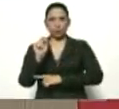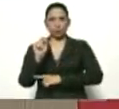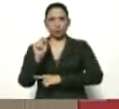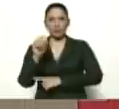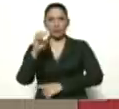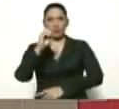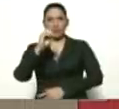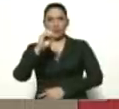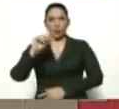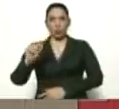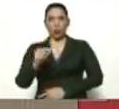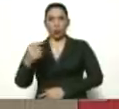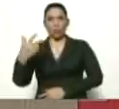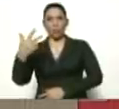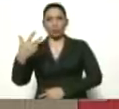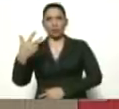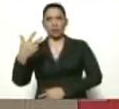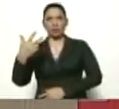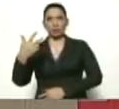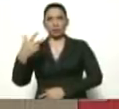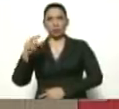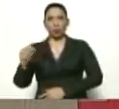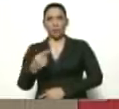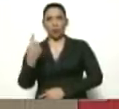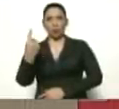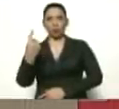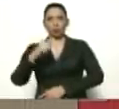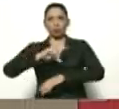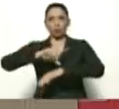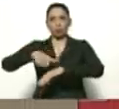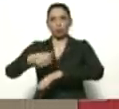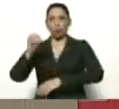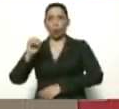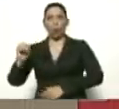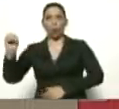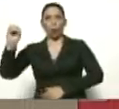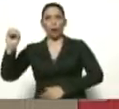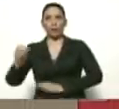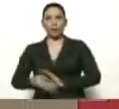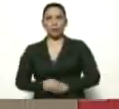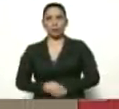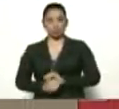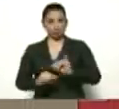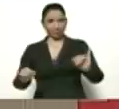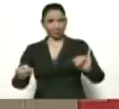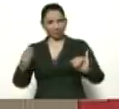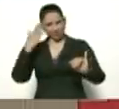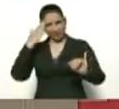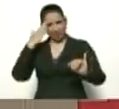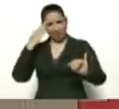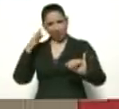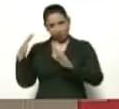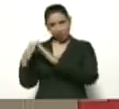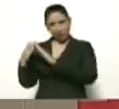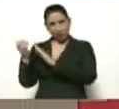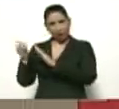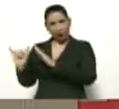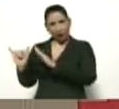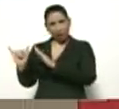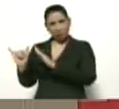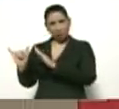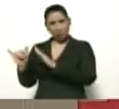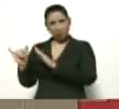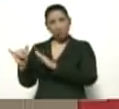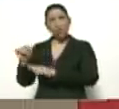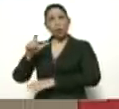03 segundos oeste pero usted ya debe saber que esta es la hacienda de doble rueda en la